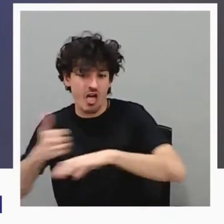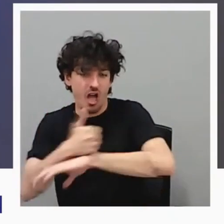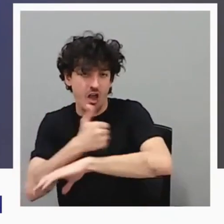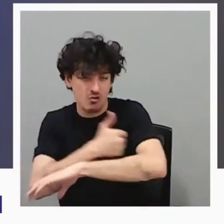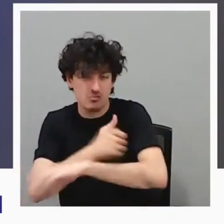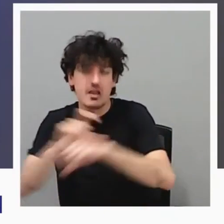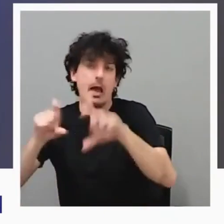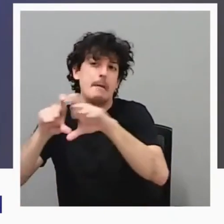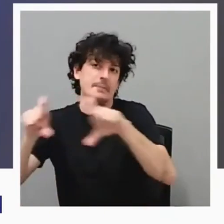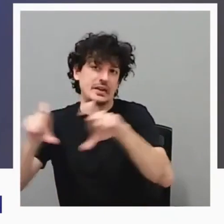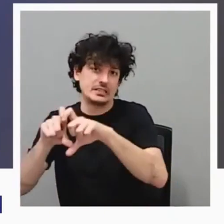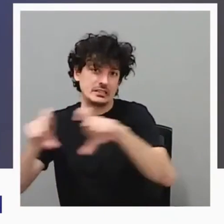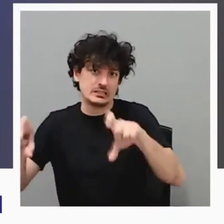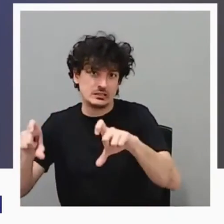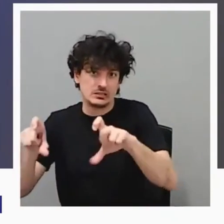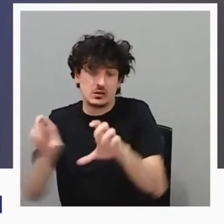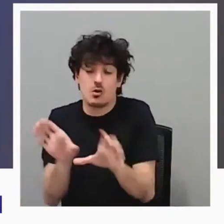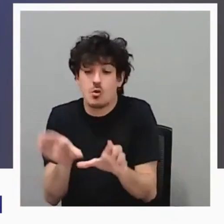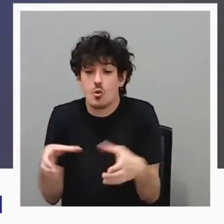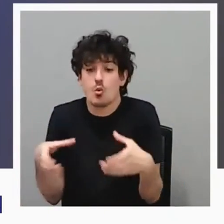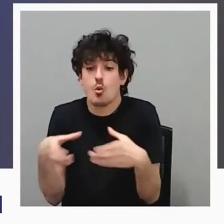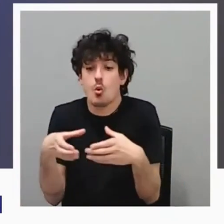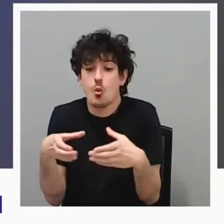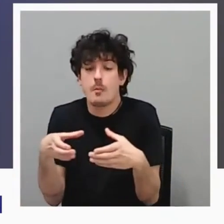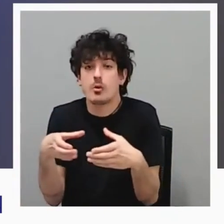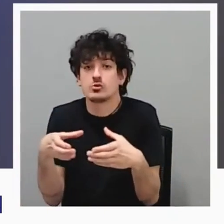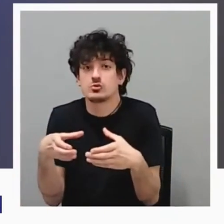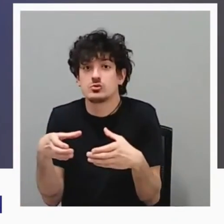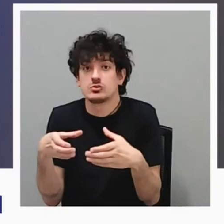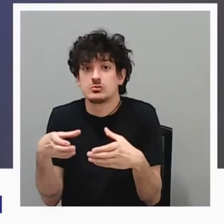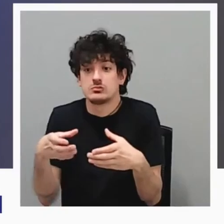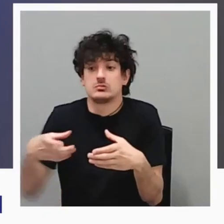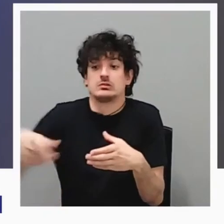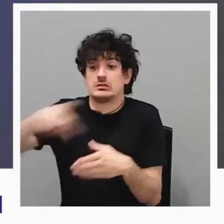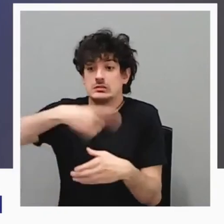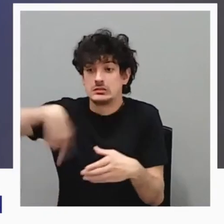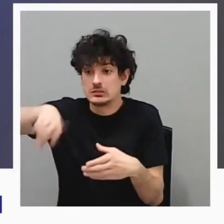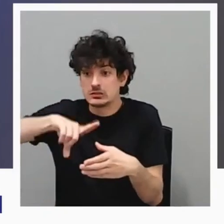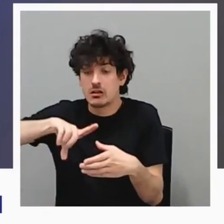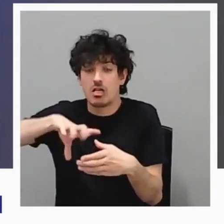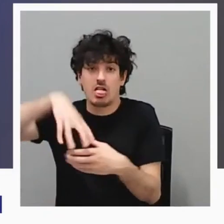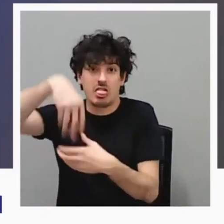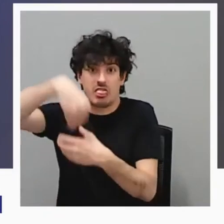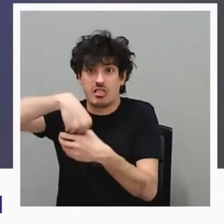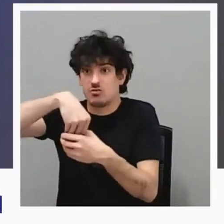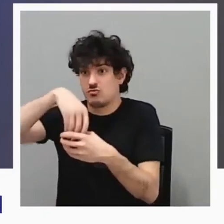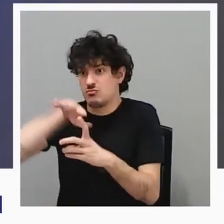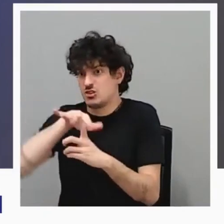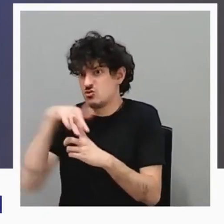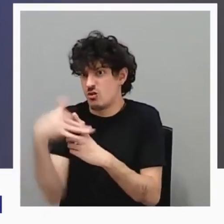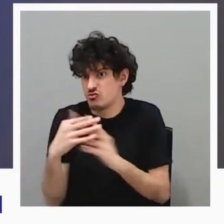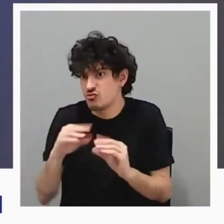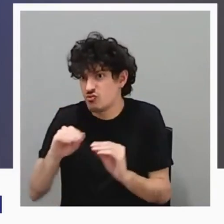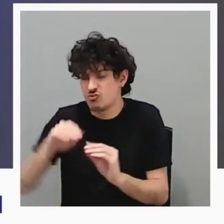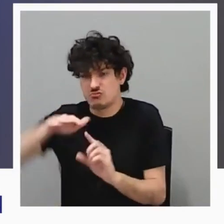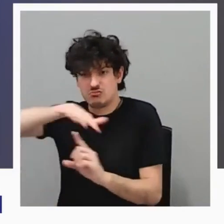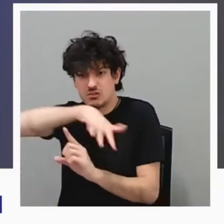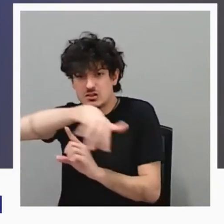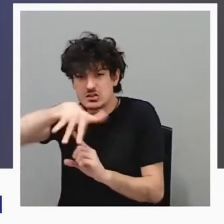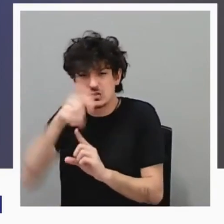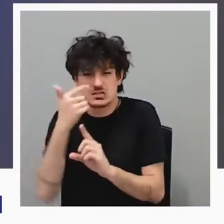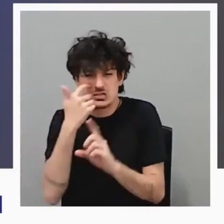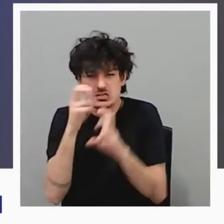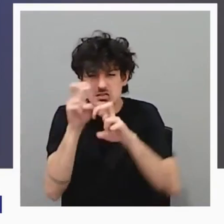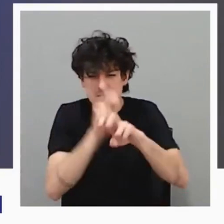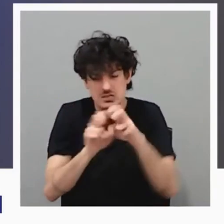aquellos equipos, aquellos grupos que sean capaces de, dentro de su contexto, encontrar nuevas maneras para producir